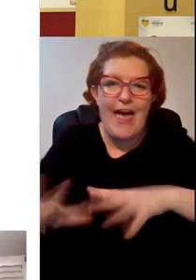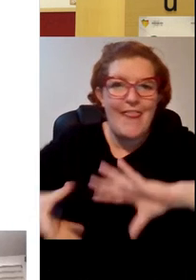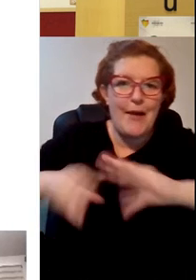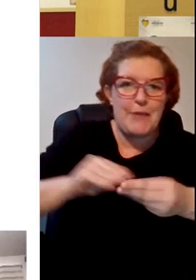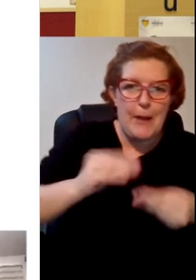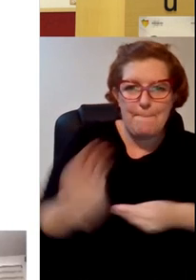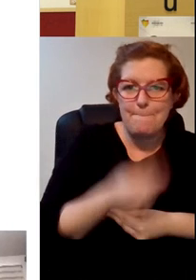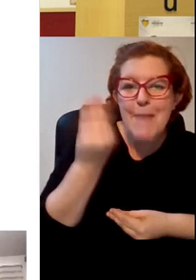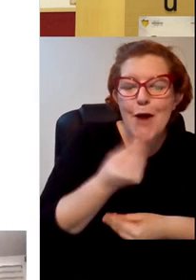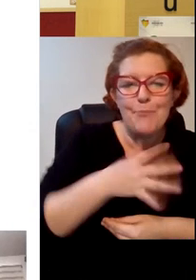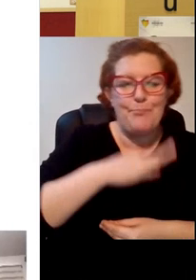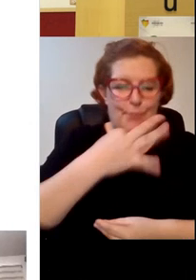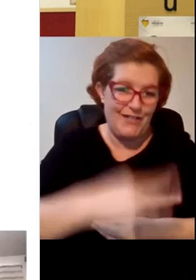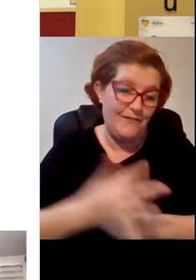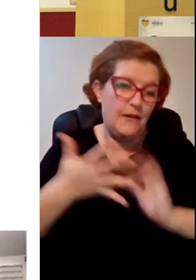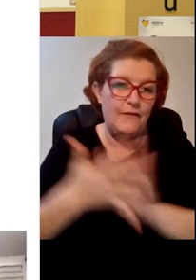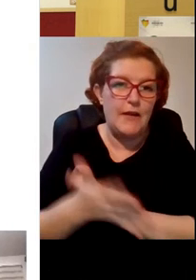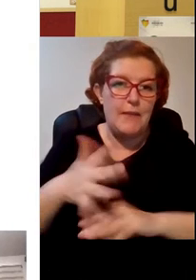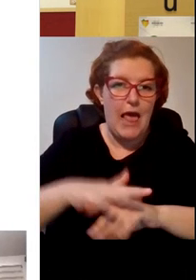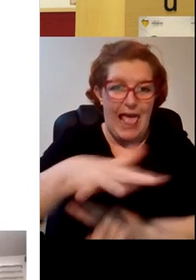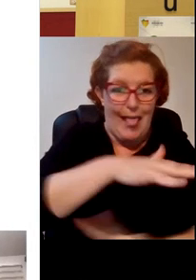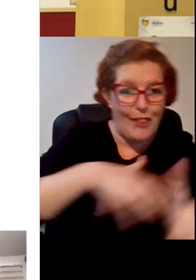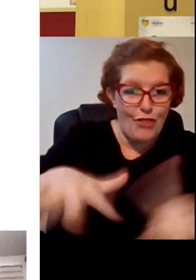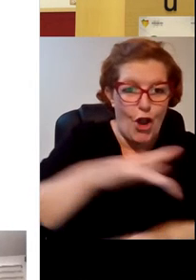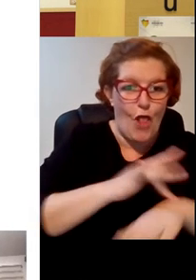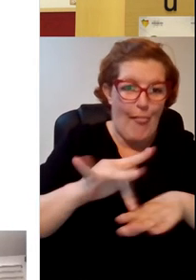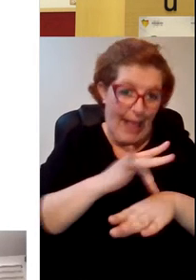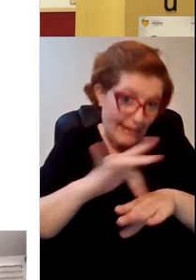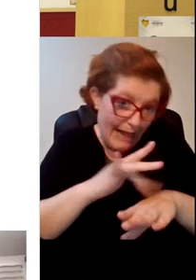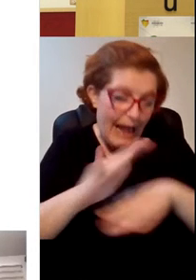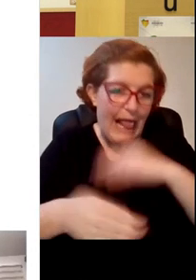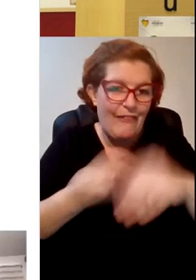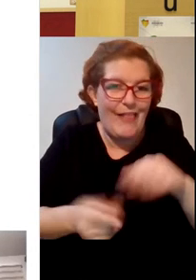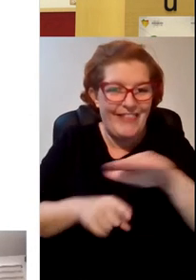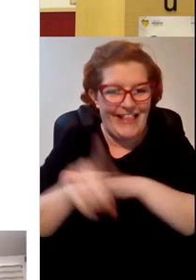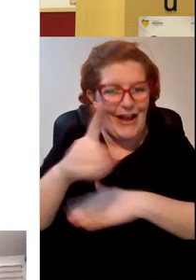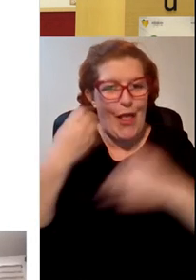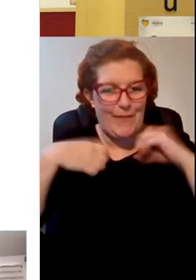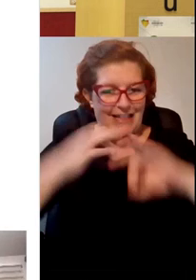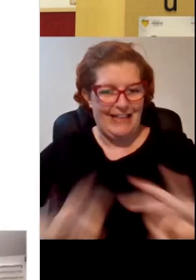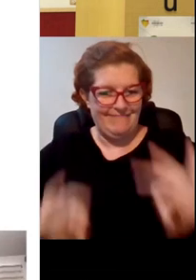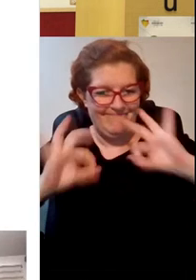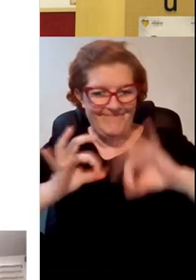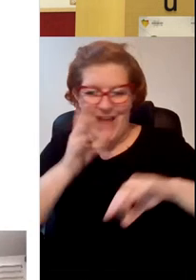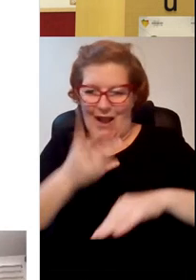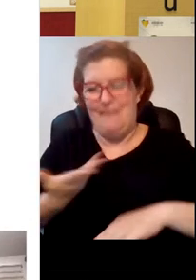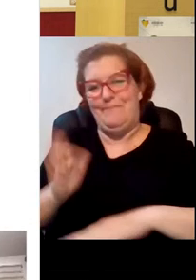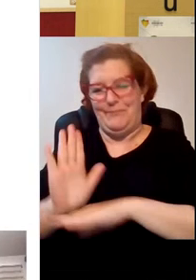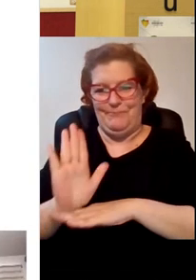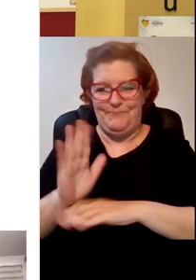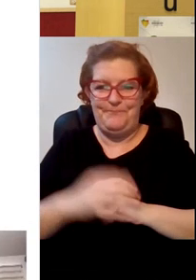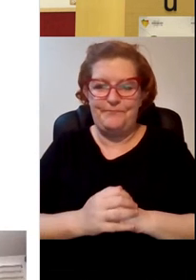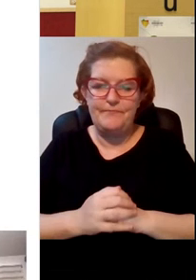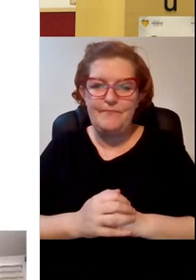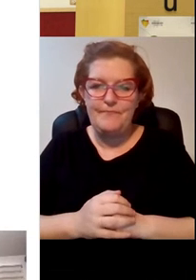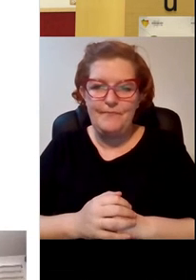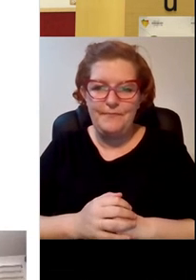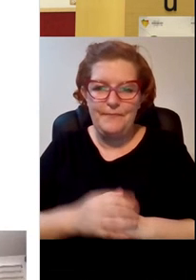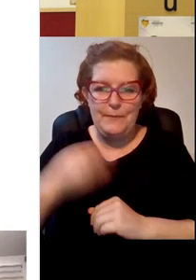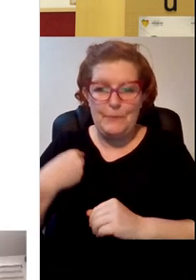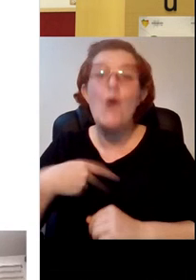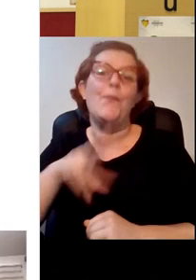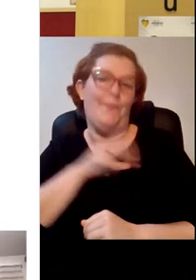posible a este entorno digital se desarrolló la práctica que vengo a presentar y que ha sido